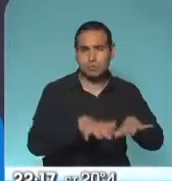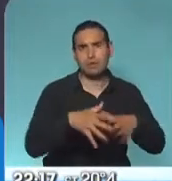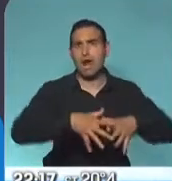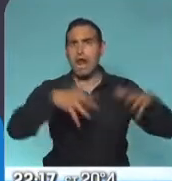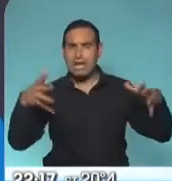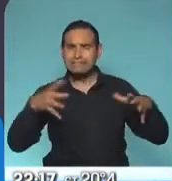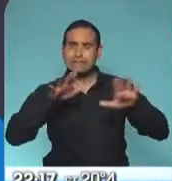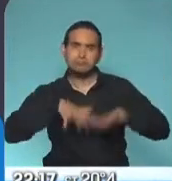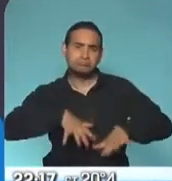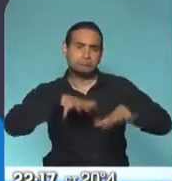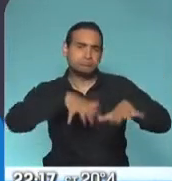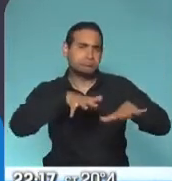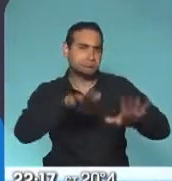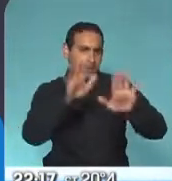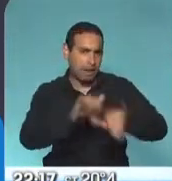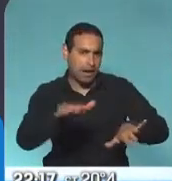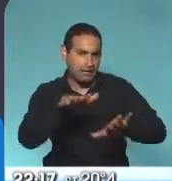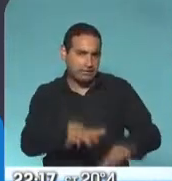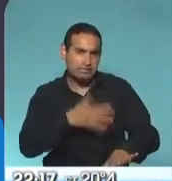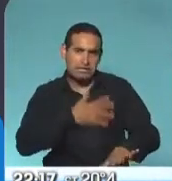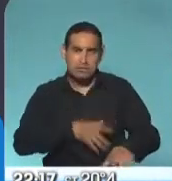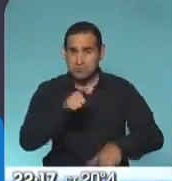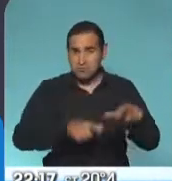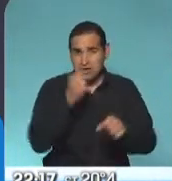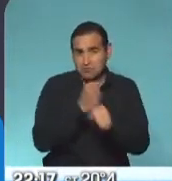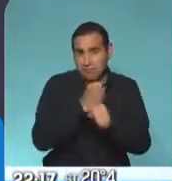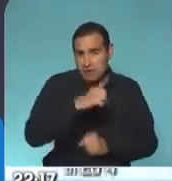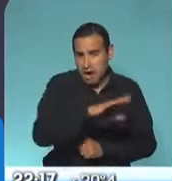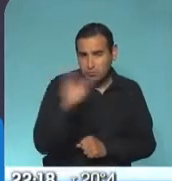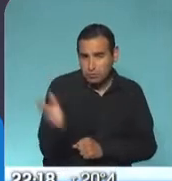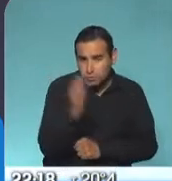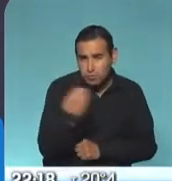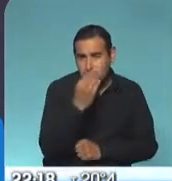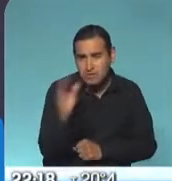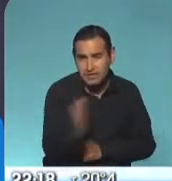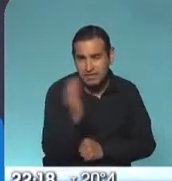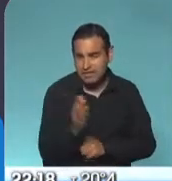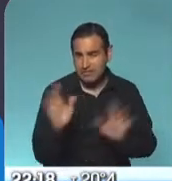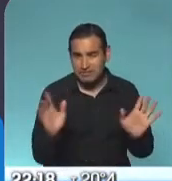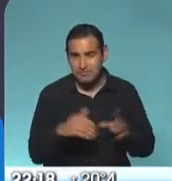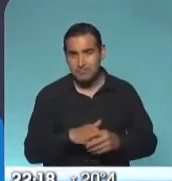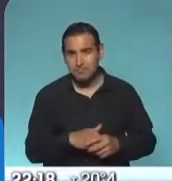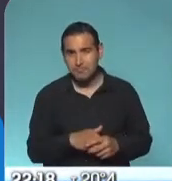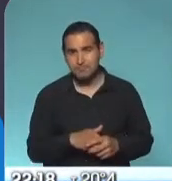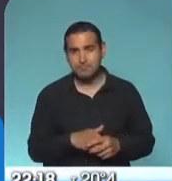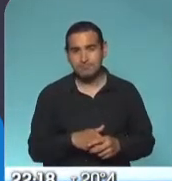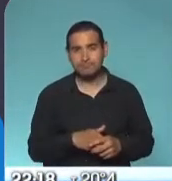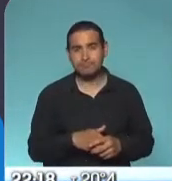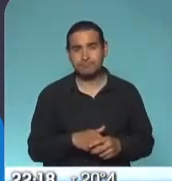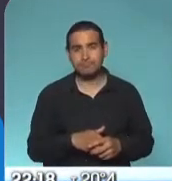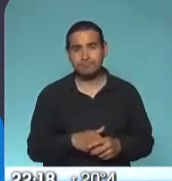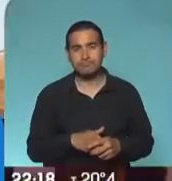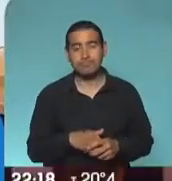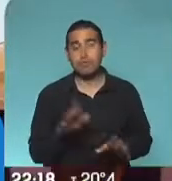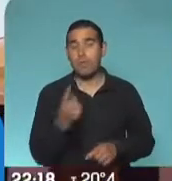pero son pacíficos. Son productores, como bien dice Raúl. Pero bueno, uno de